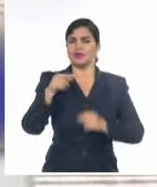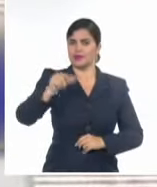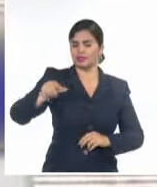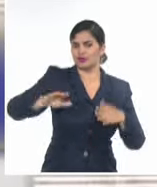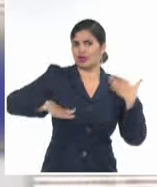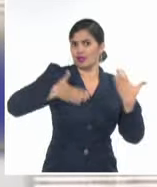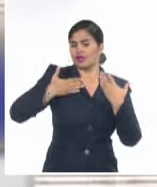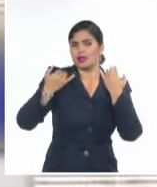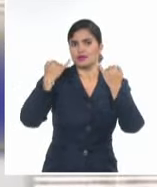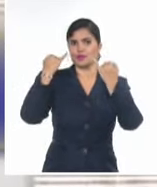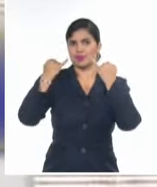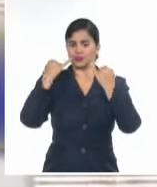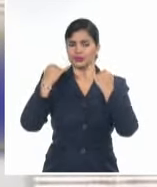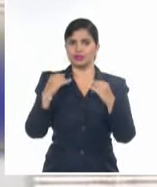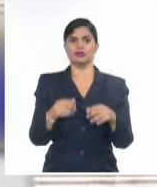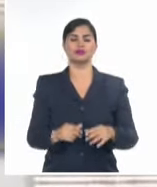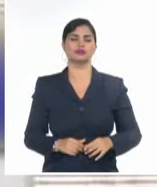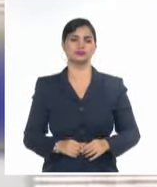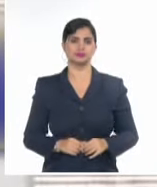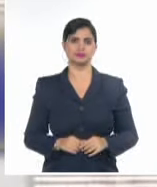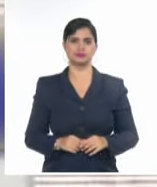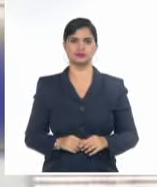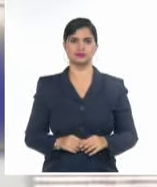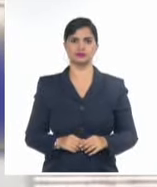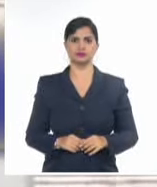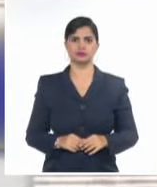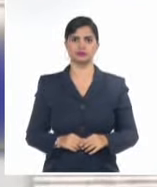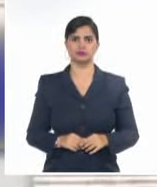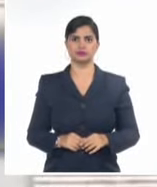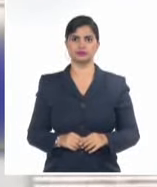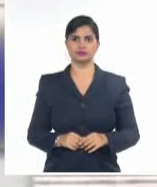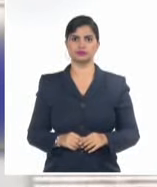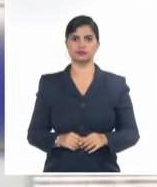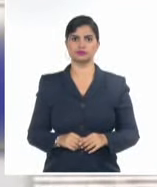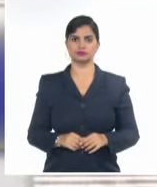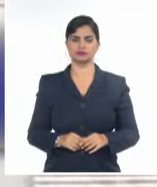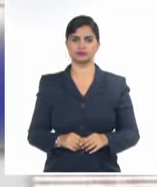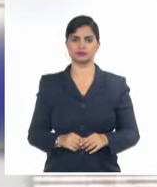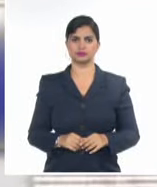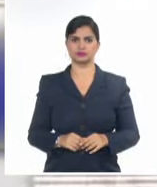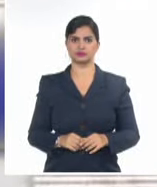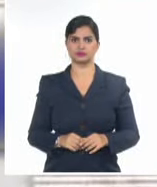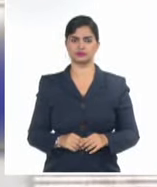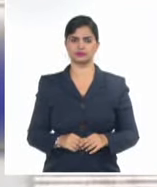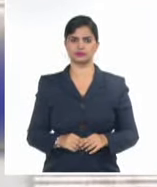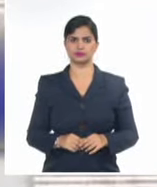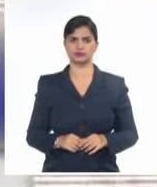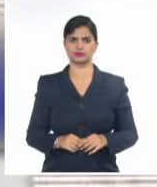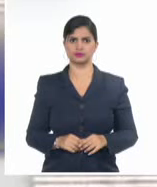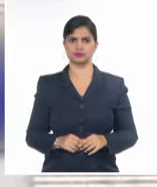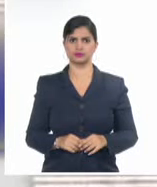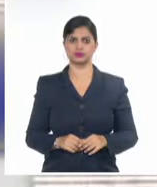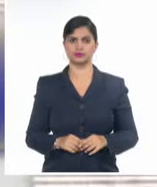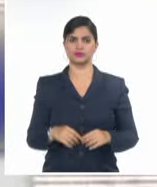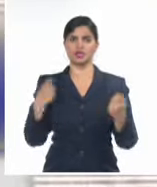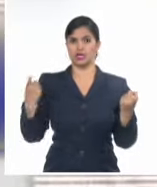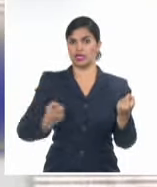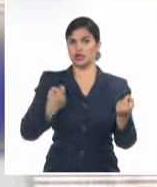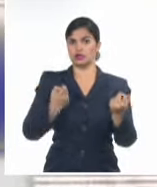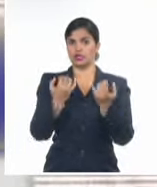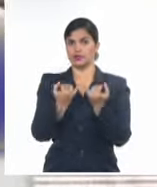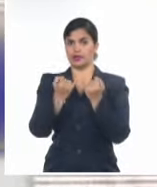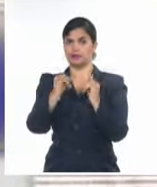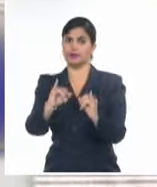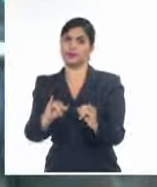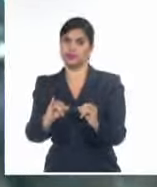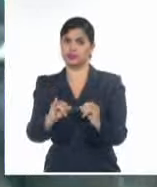dejaremos para la posteridad varios siglos de dominación y esclavismo y colonialismo, ahora